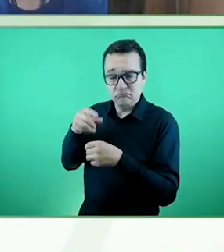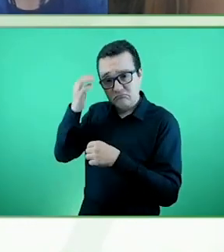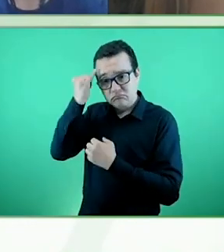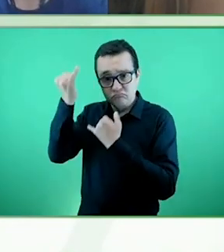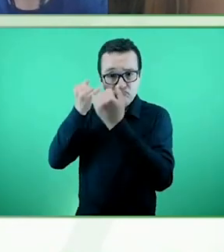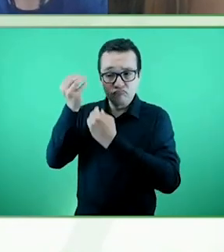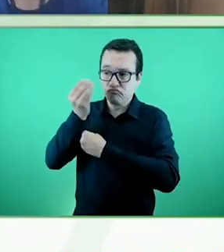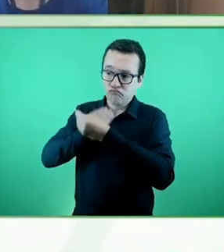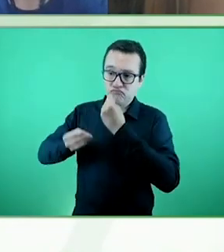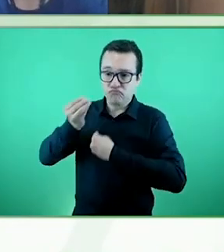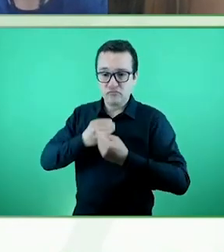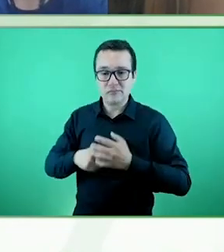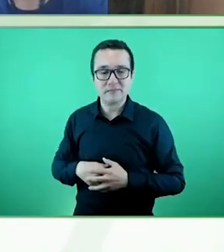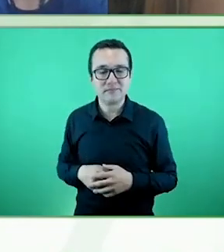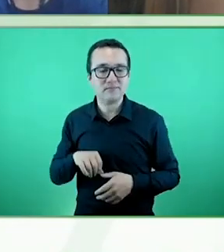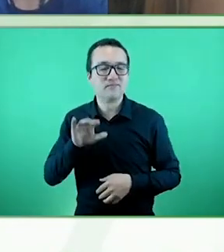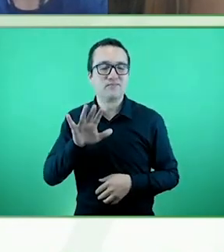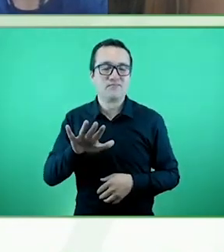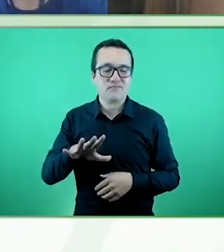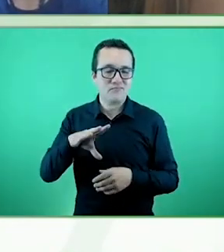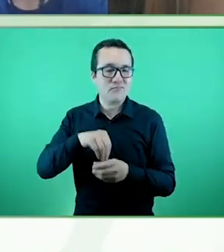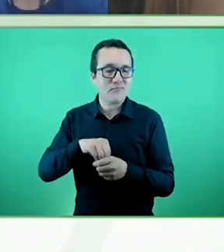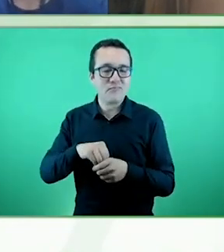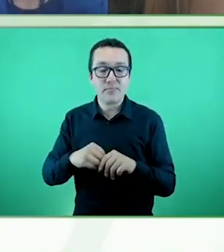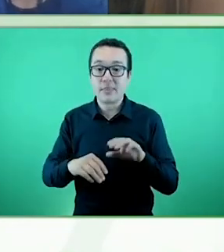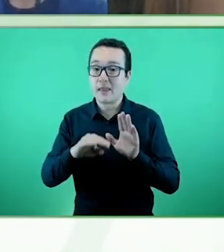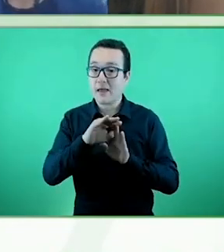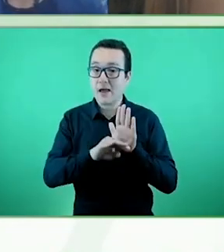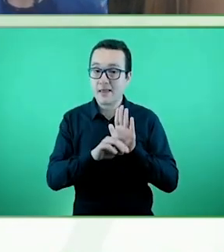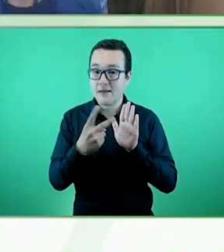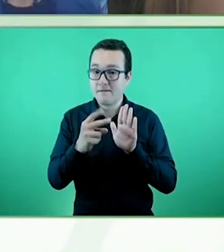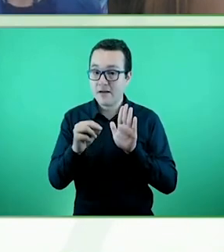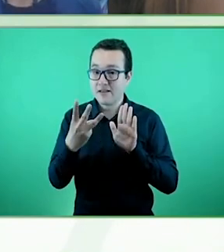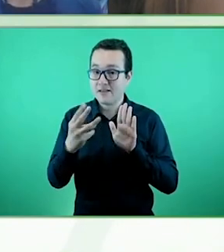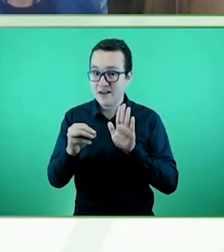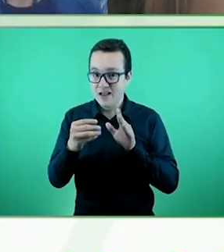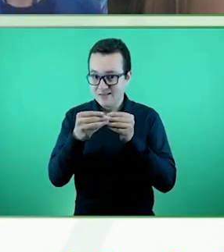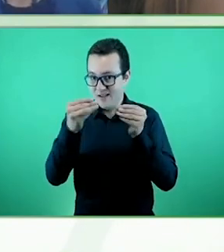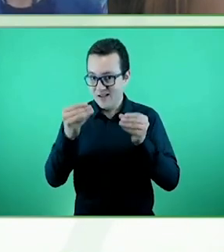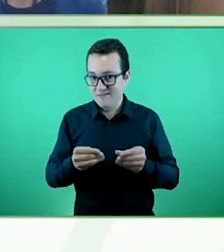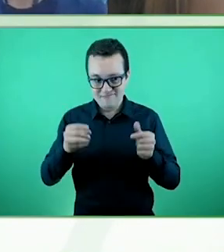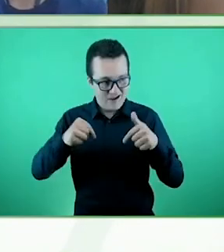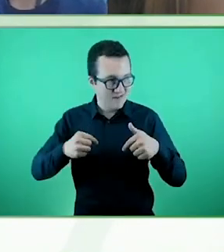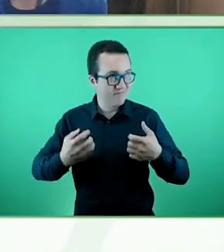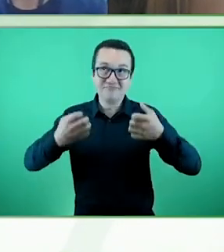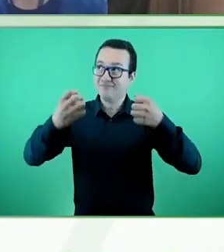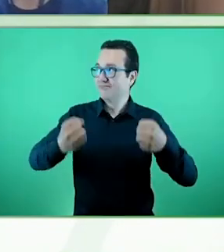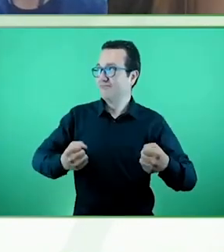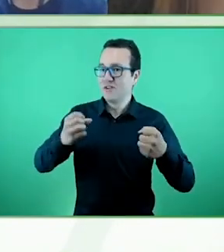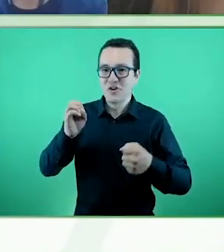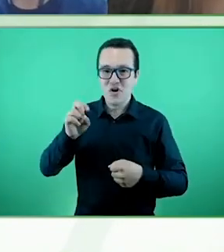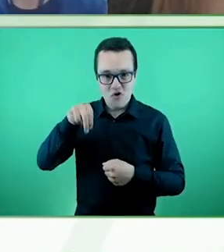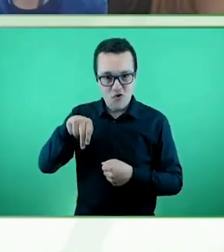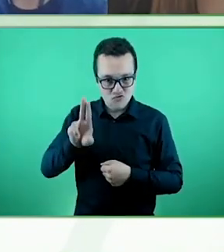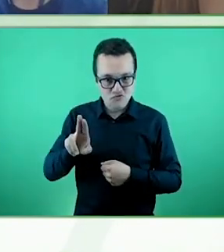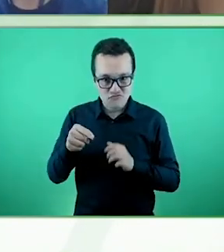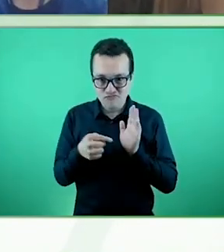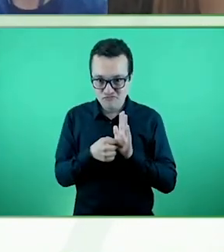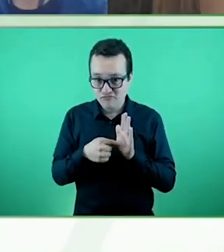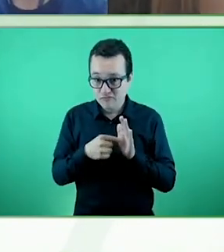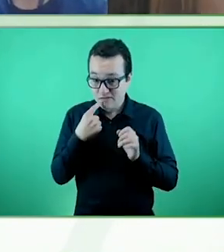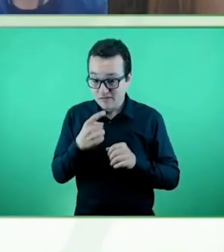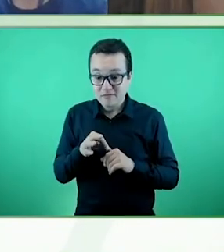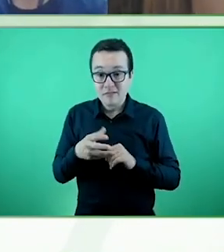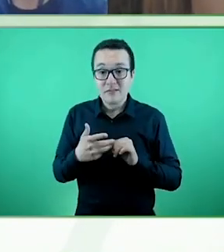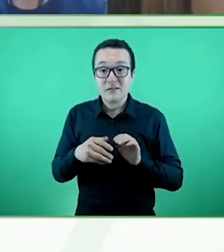importante mencionarlo acá, precisamente porque estamos en la Oficina de Naciones Unidas, la Agenda 2030 nos invita a que al